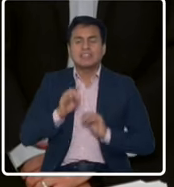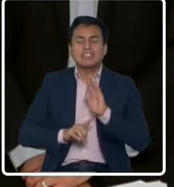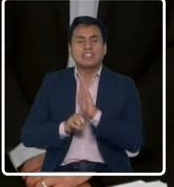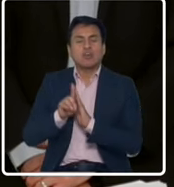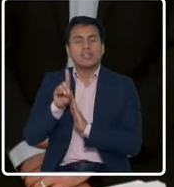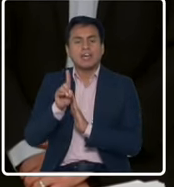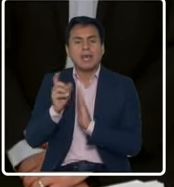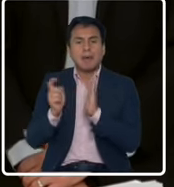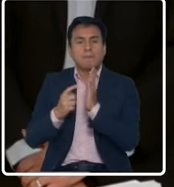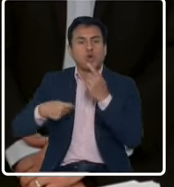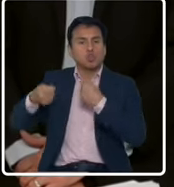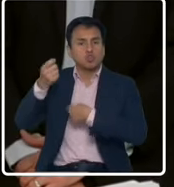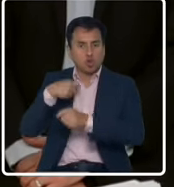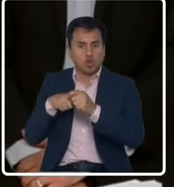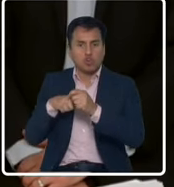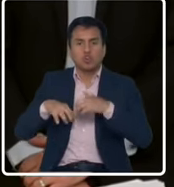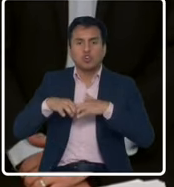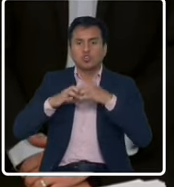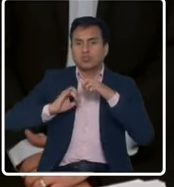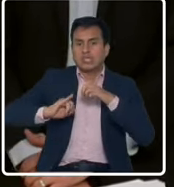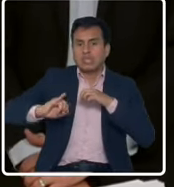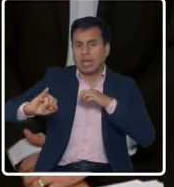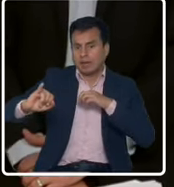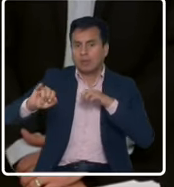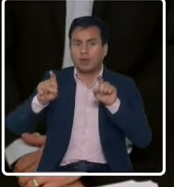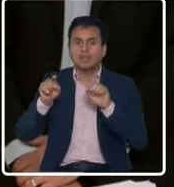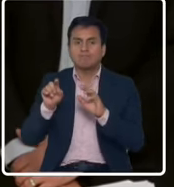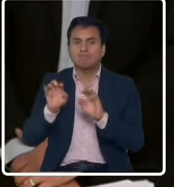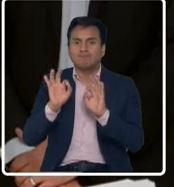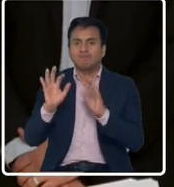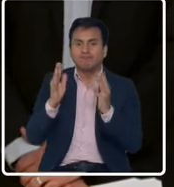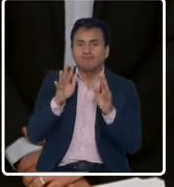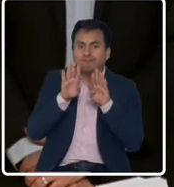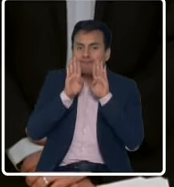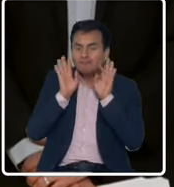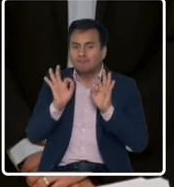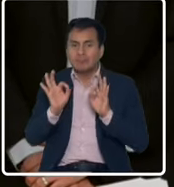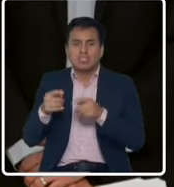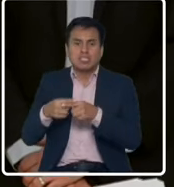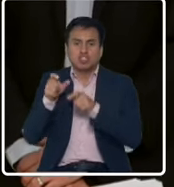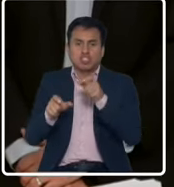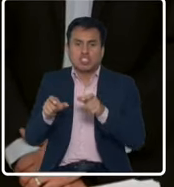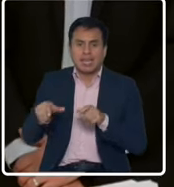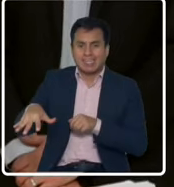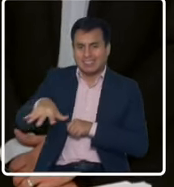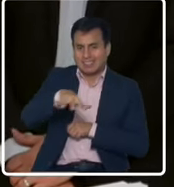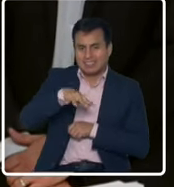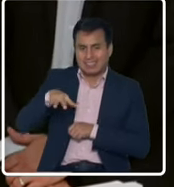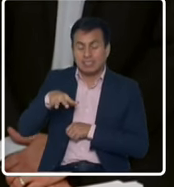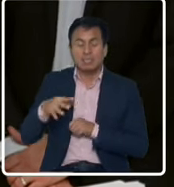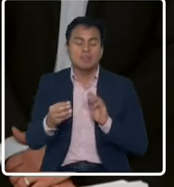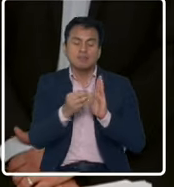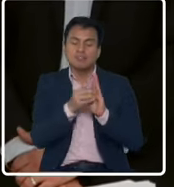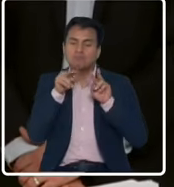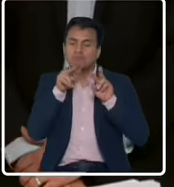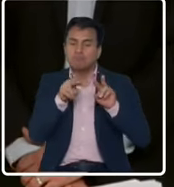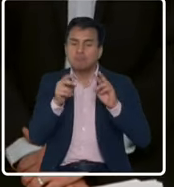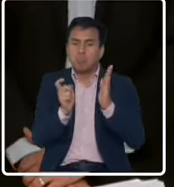desarrollar una producción que sea sustentable en términos medioambientales y sociales hemos establecido desde el punto de